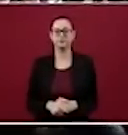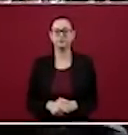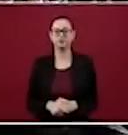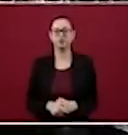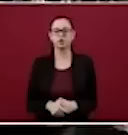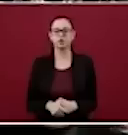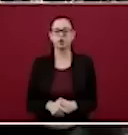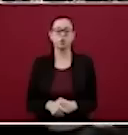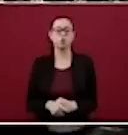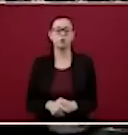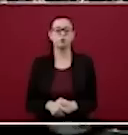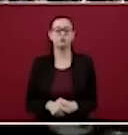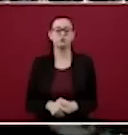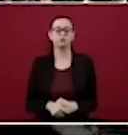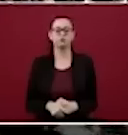Hoy vamos a